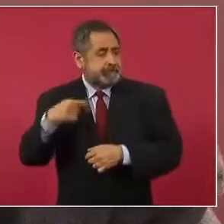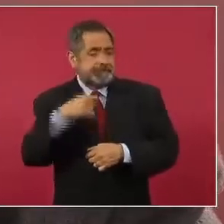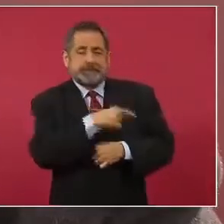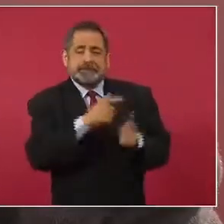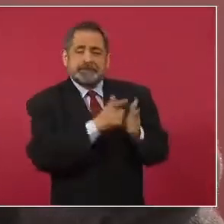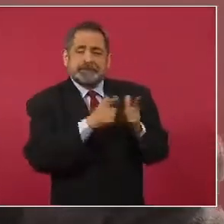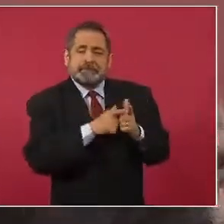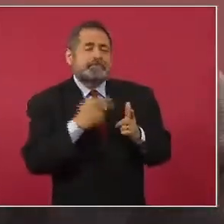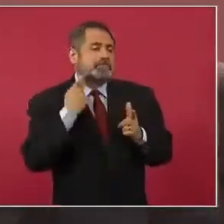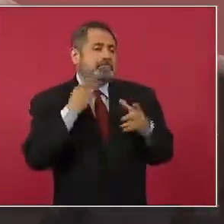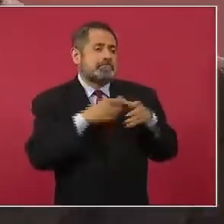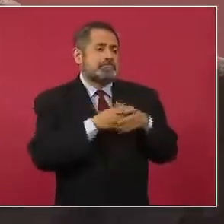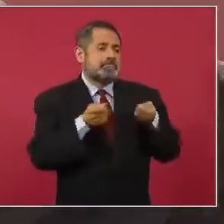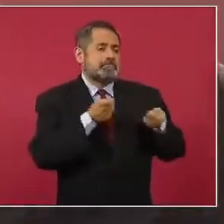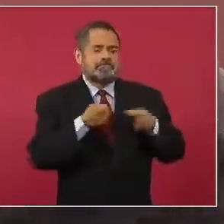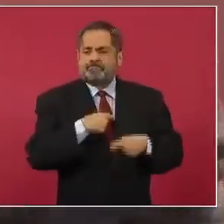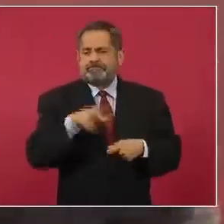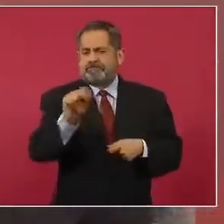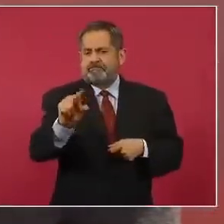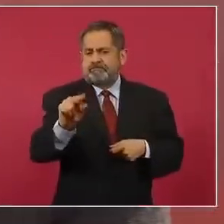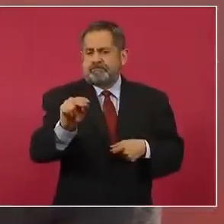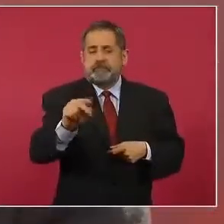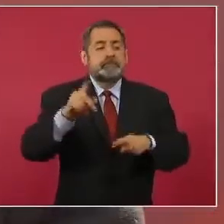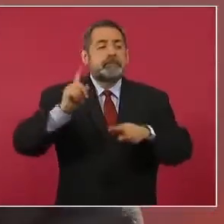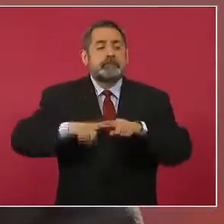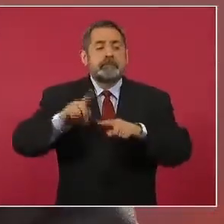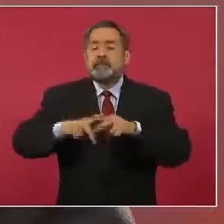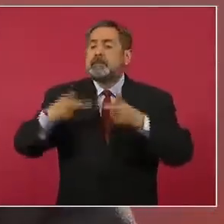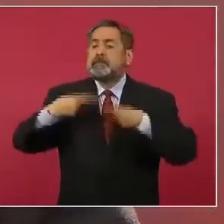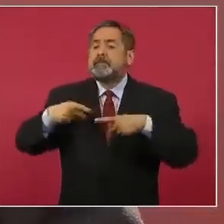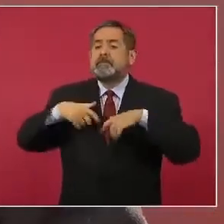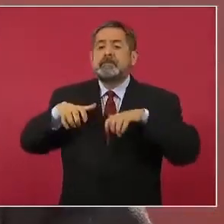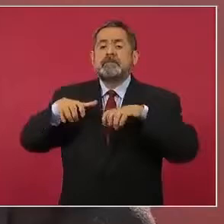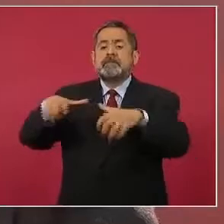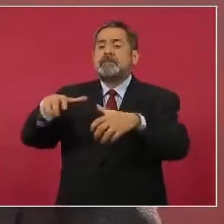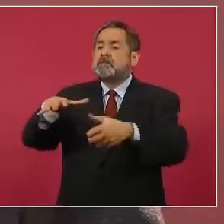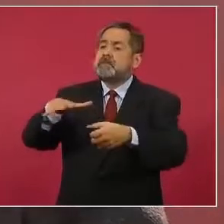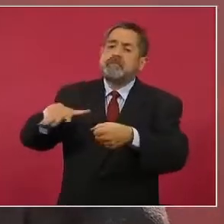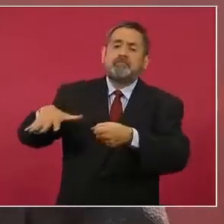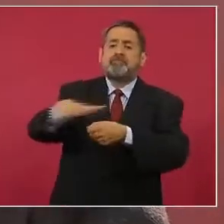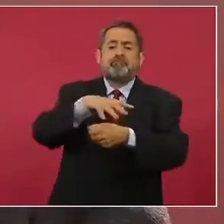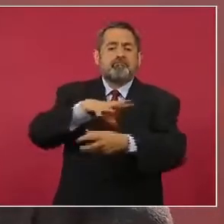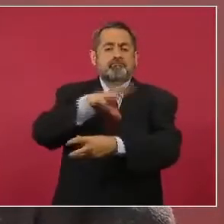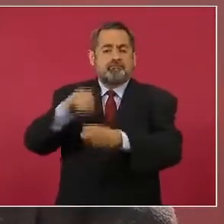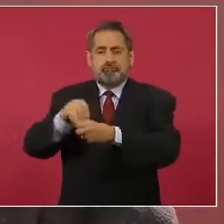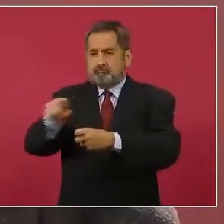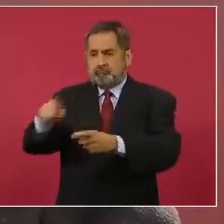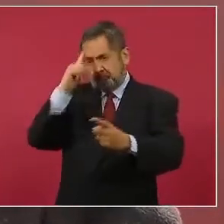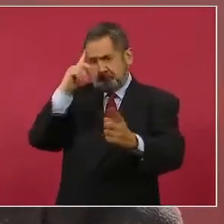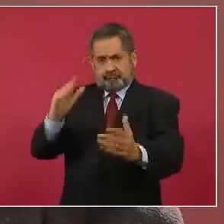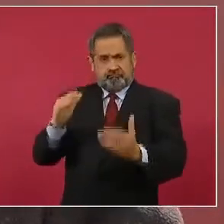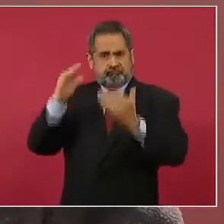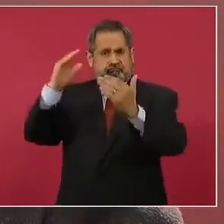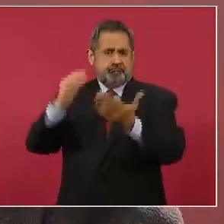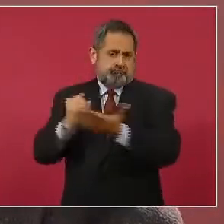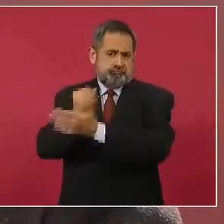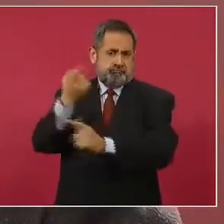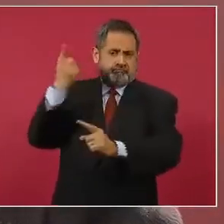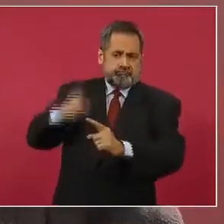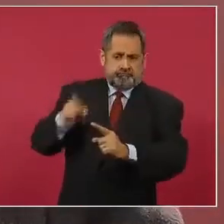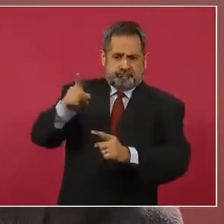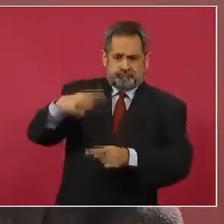que tiene el pueblo en un sistema auténticamente democrático, para que el pueblo